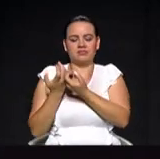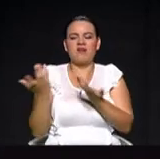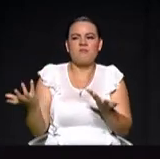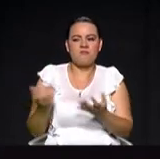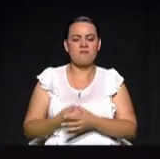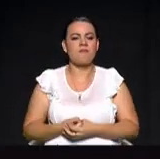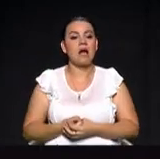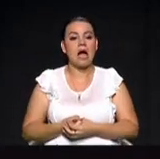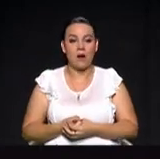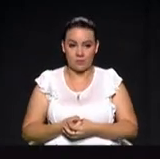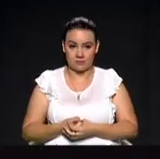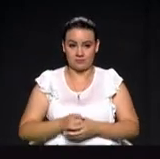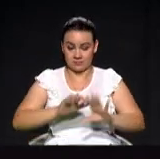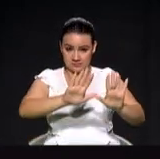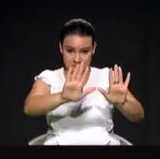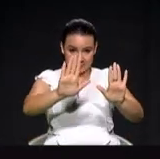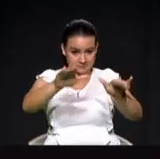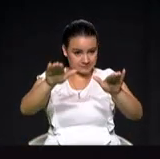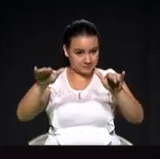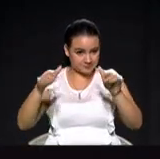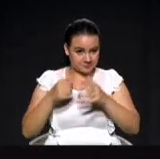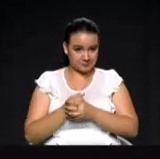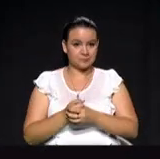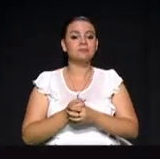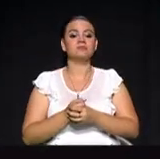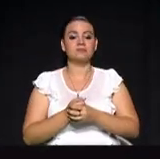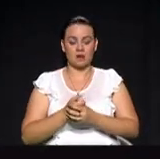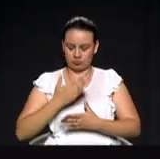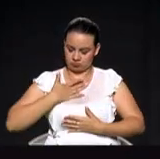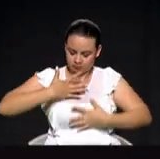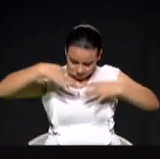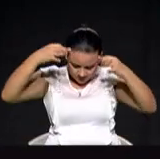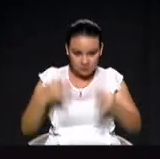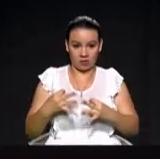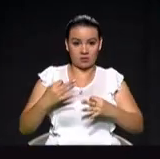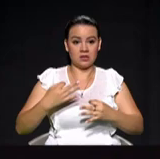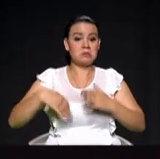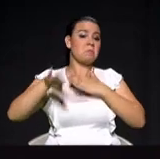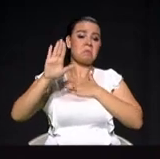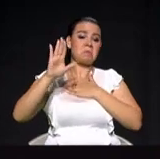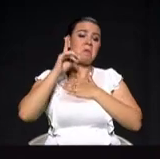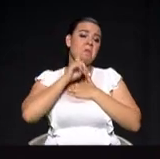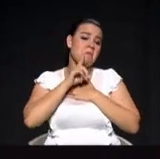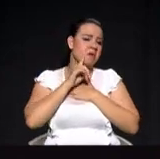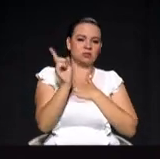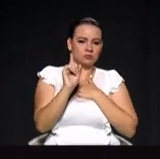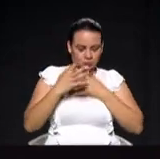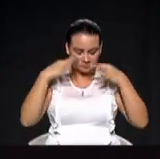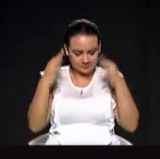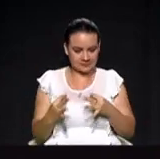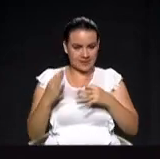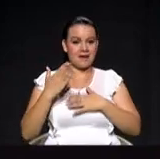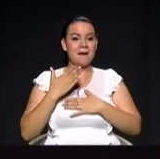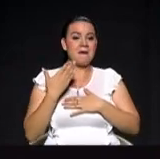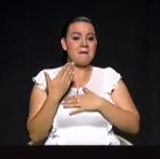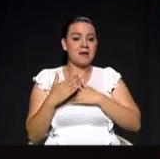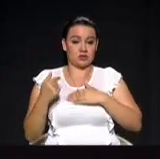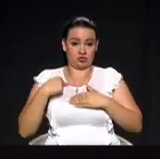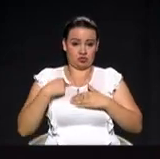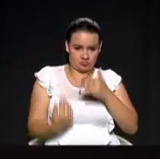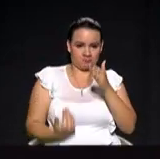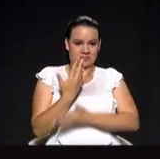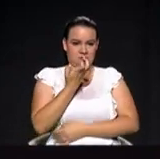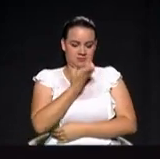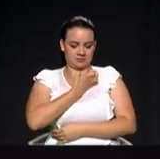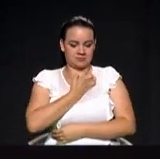y no es como dice antes que los políticos prometen yo les voy a garantizar que en el primer año de mi administración en la ciudad de medellín no se